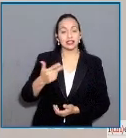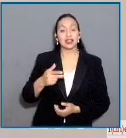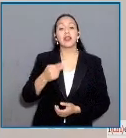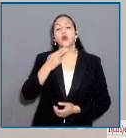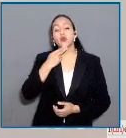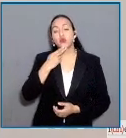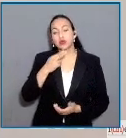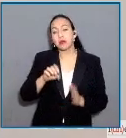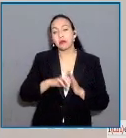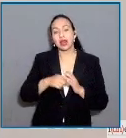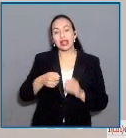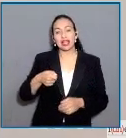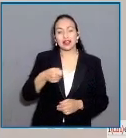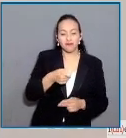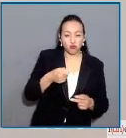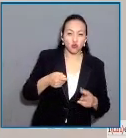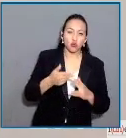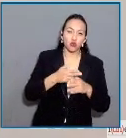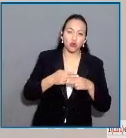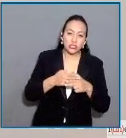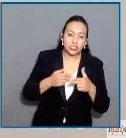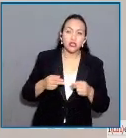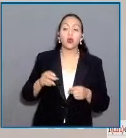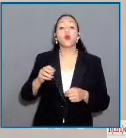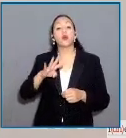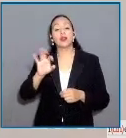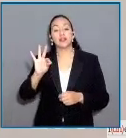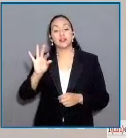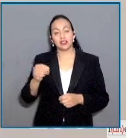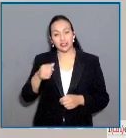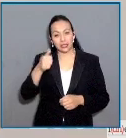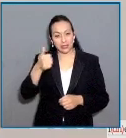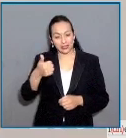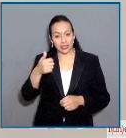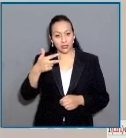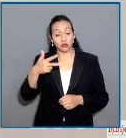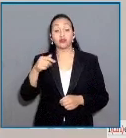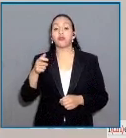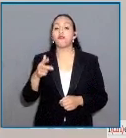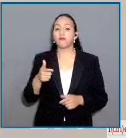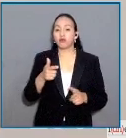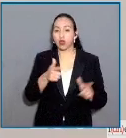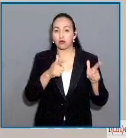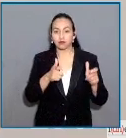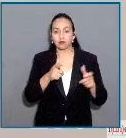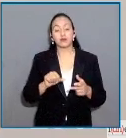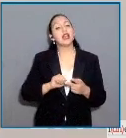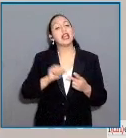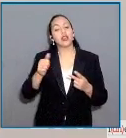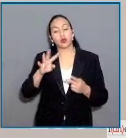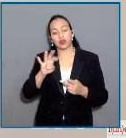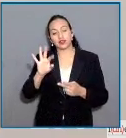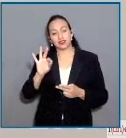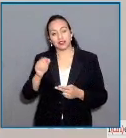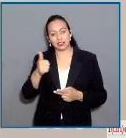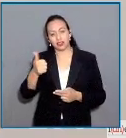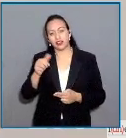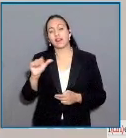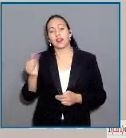por arma de fuego, 478 por otro elemento y 48 casos